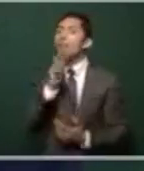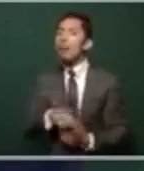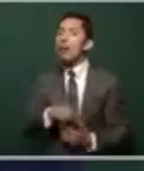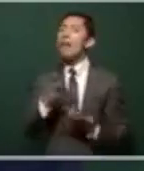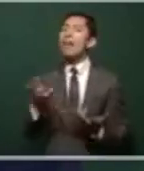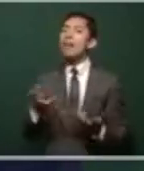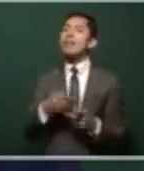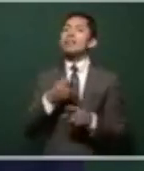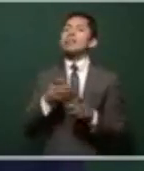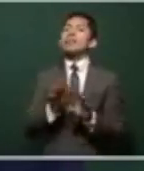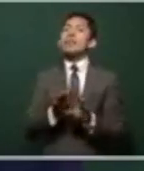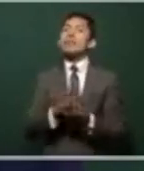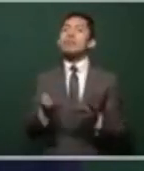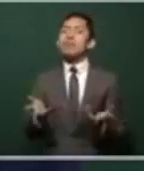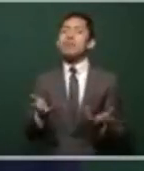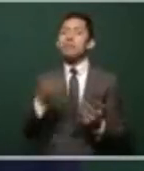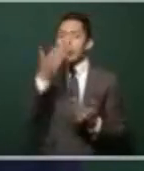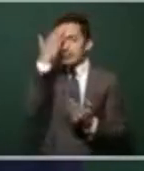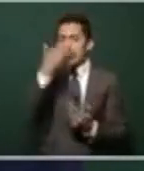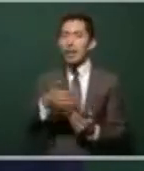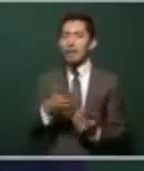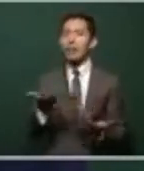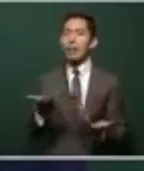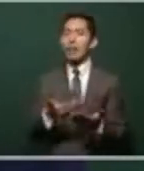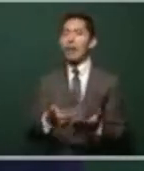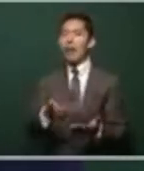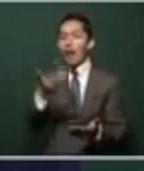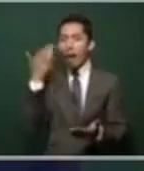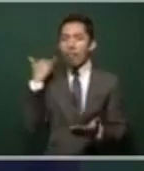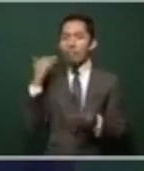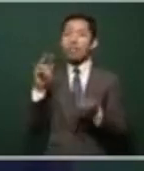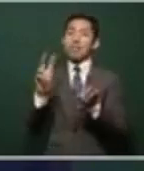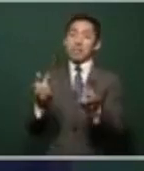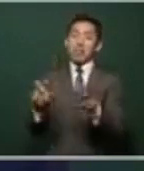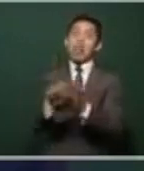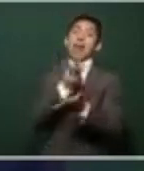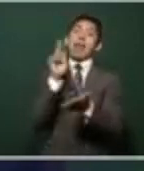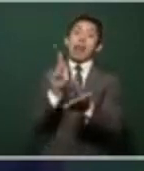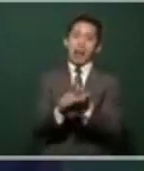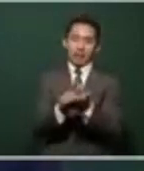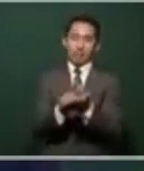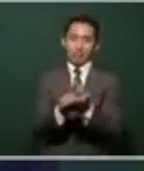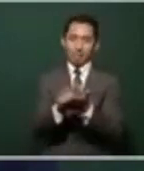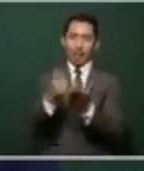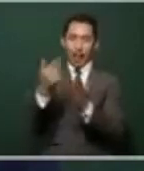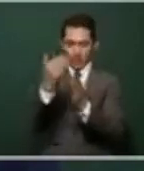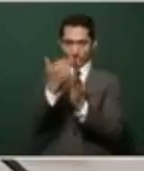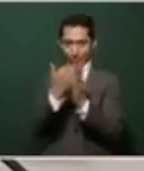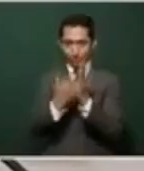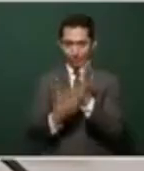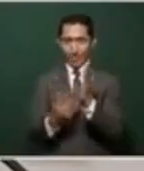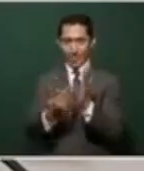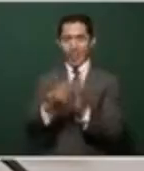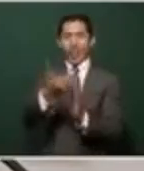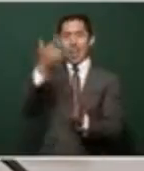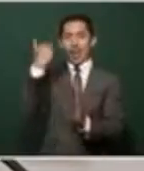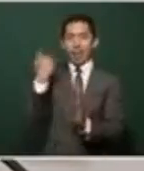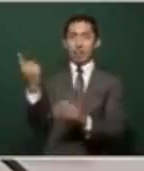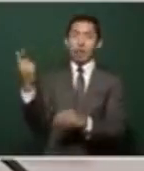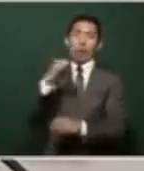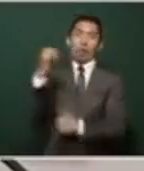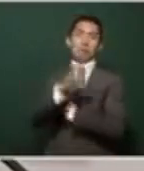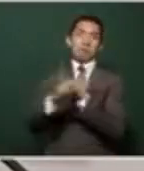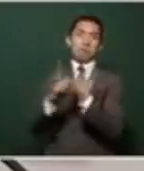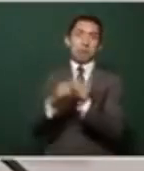no estaba contemplado esto en las llamadas reformas estructurales que nos impusieron desde el